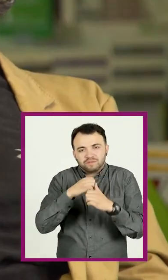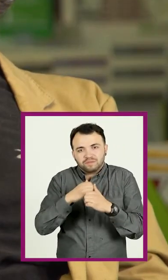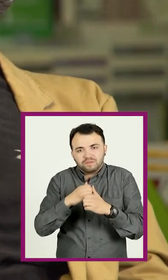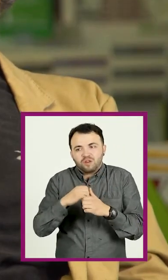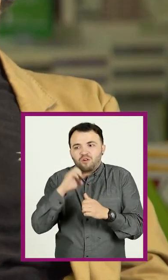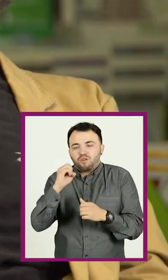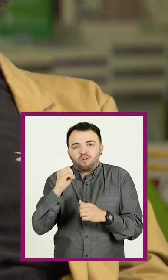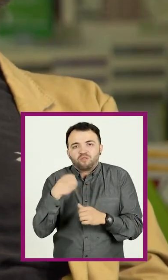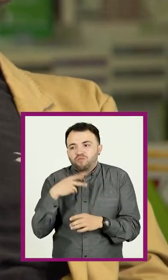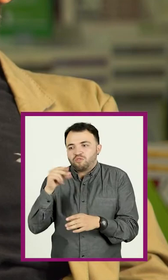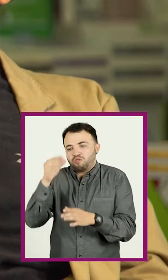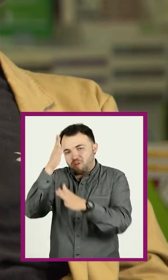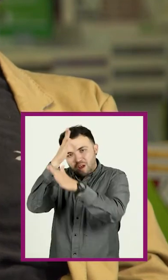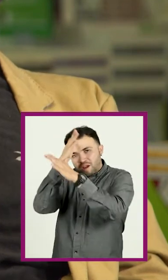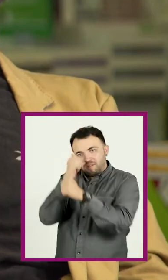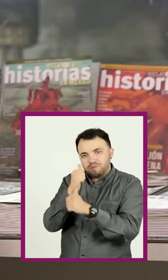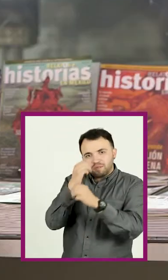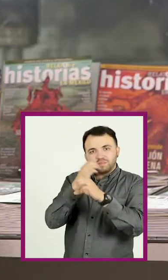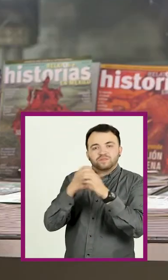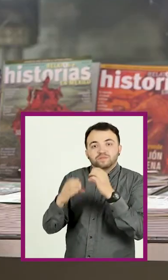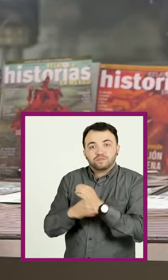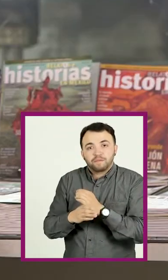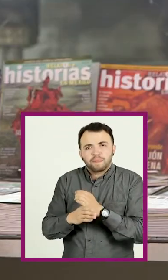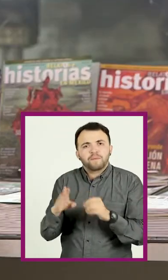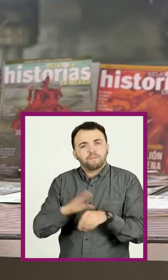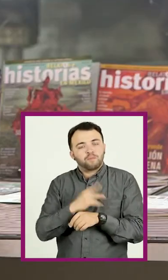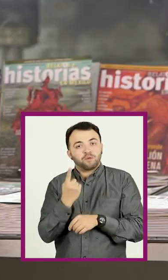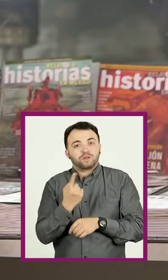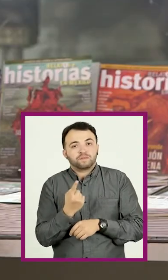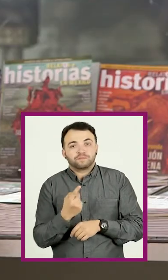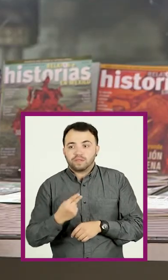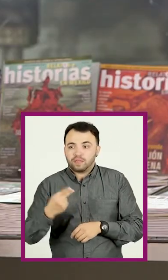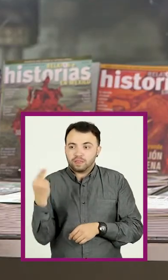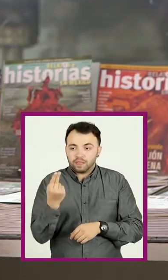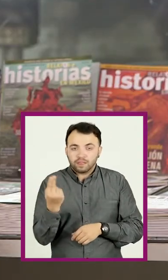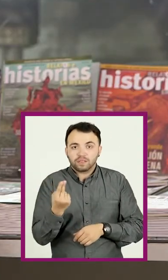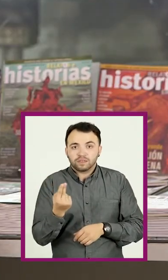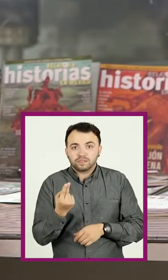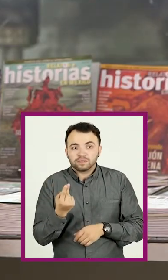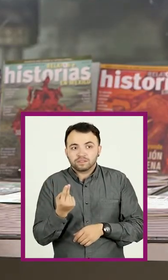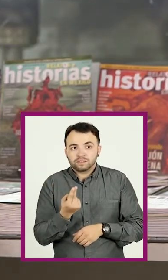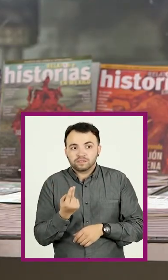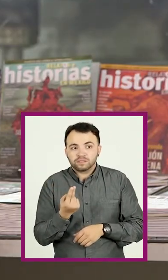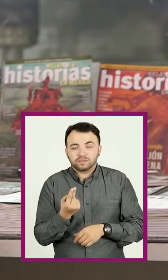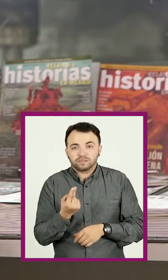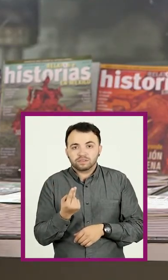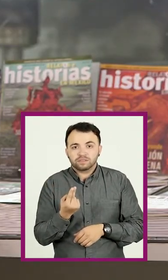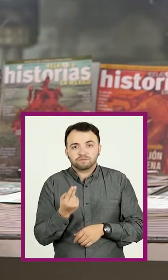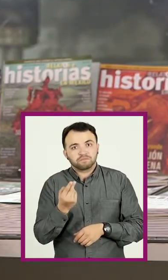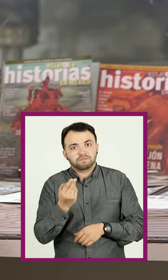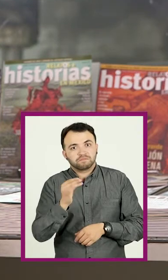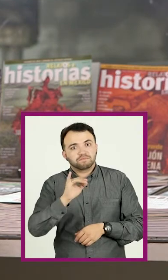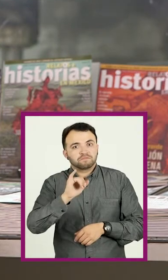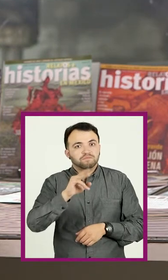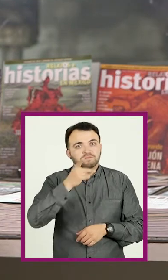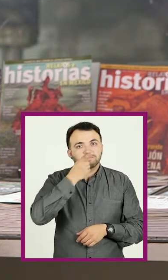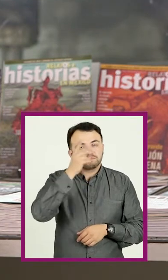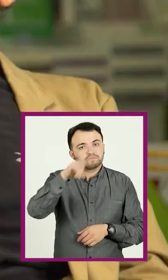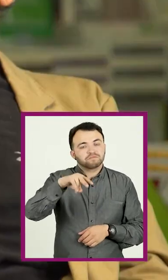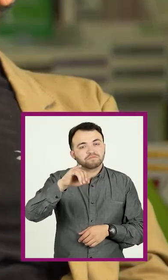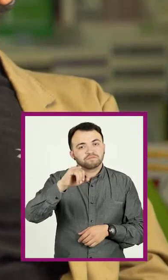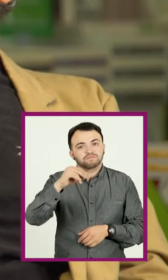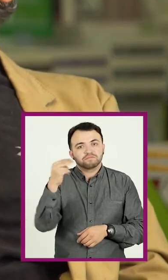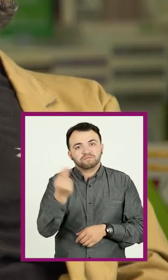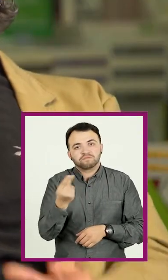Confrontaciones, oposiciones. Sí, porque sí se necesita, bueno, frente a esto que digo yo, ¿no? O sea, sí es necesario eso,